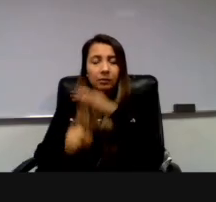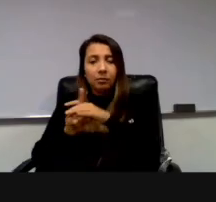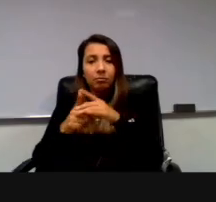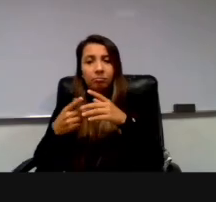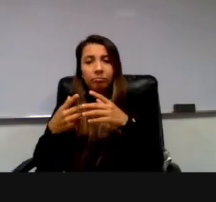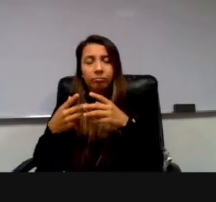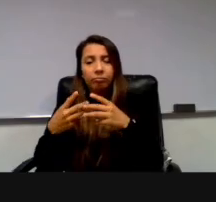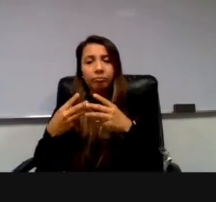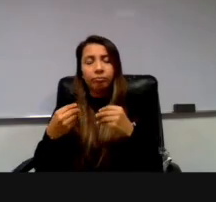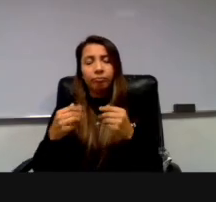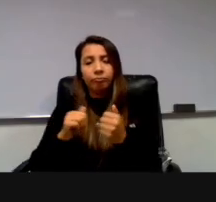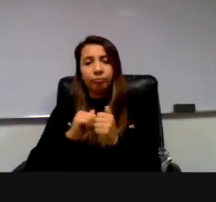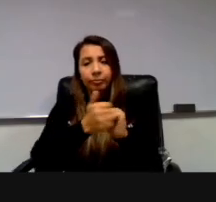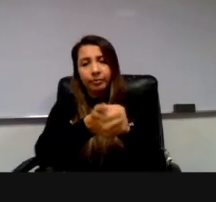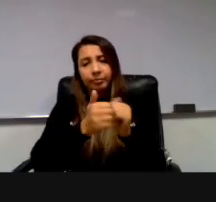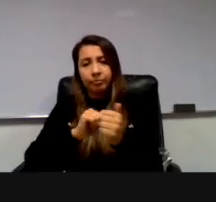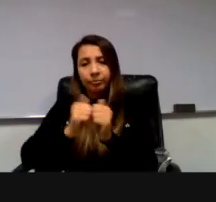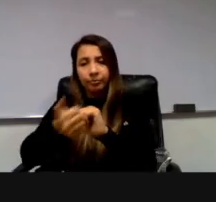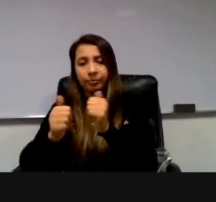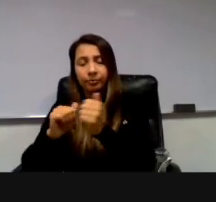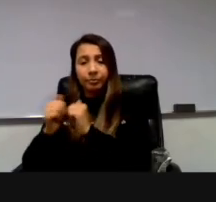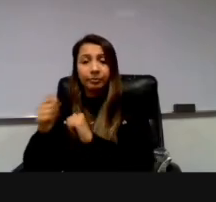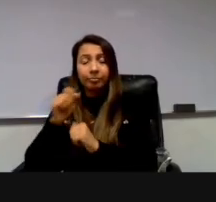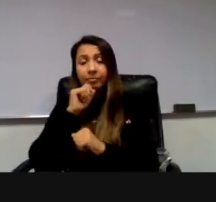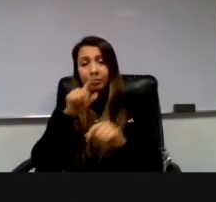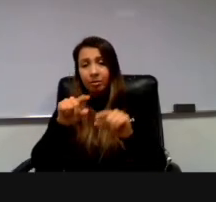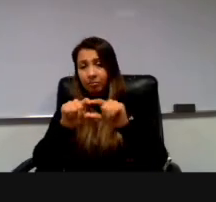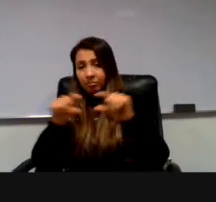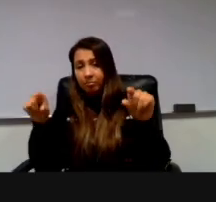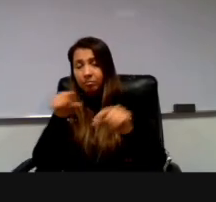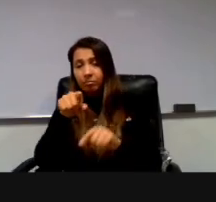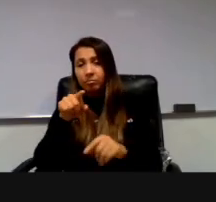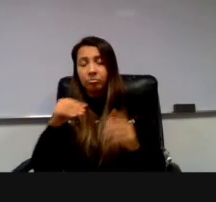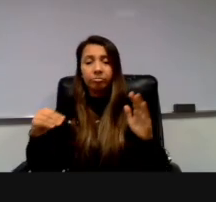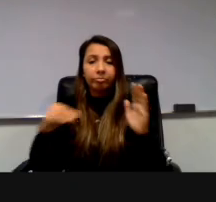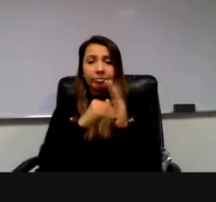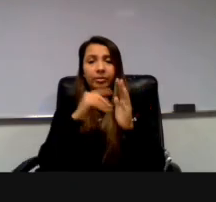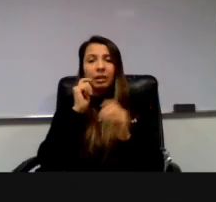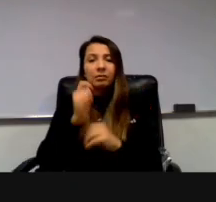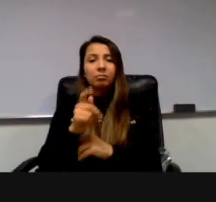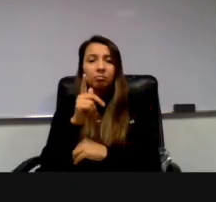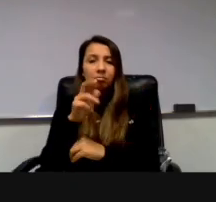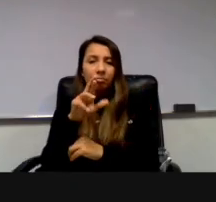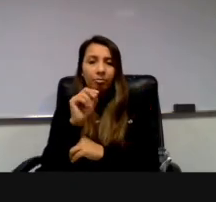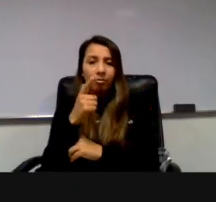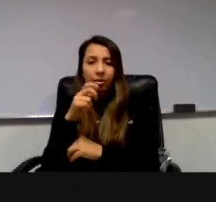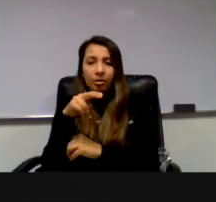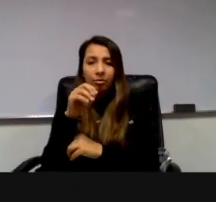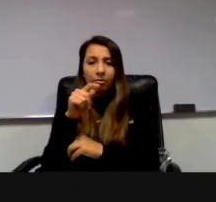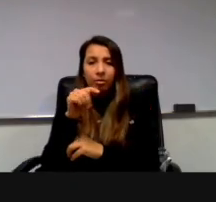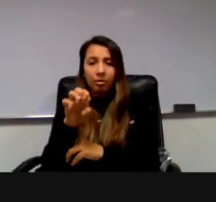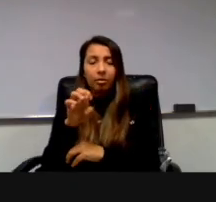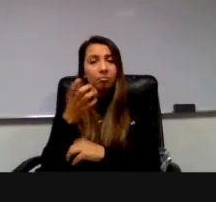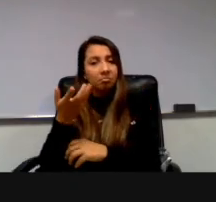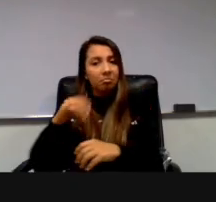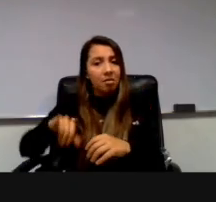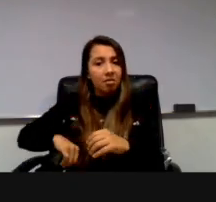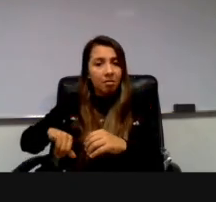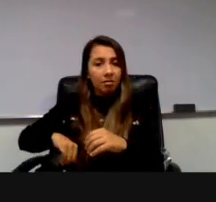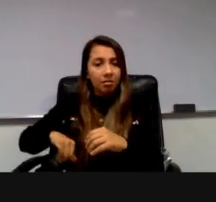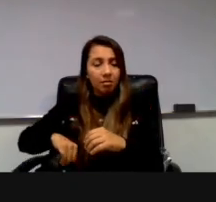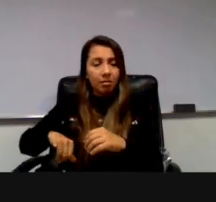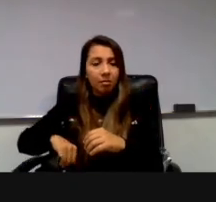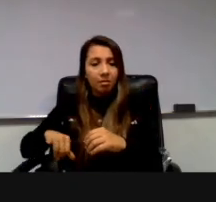ese parrafito tan pequeñito que está en la imagen, definieron qué era un progenote, ¿no? Entonces, es una idea muy